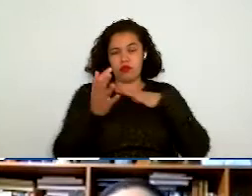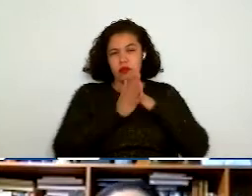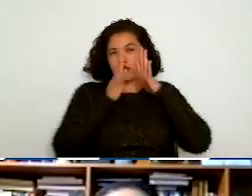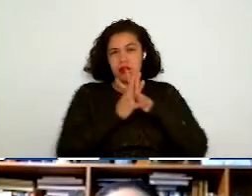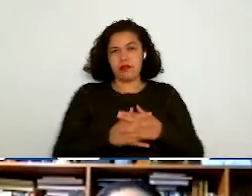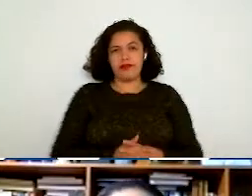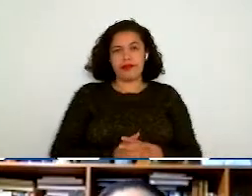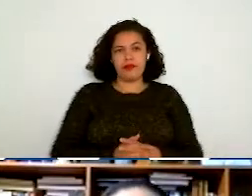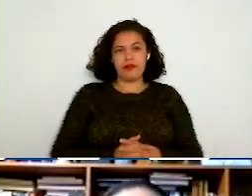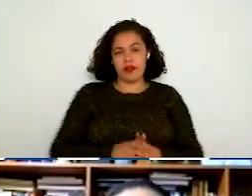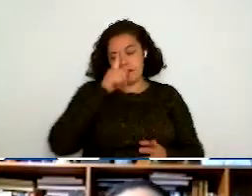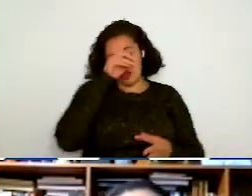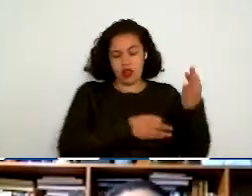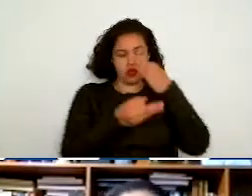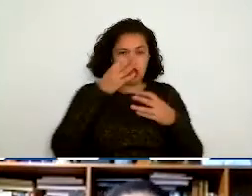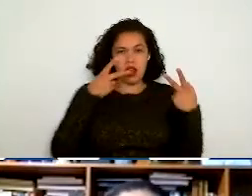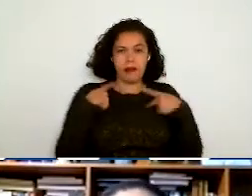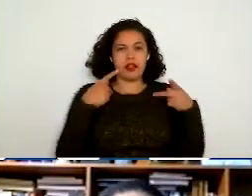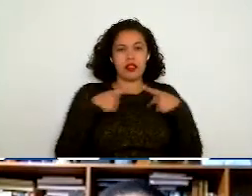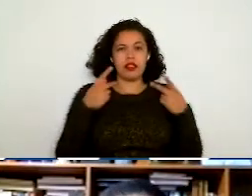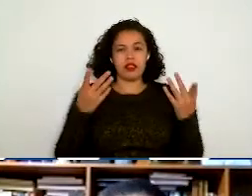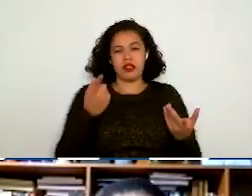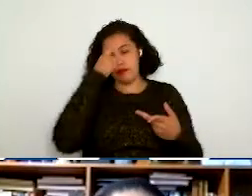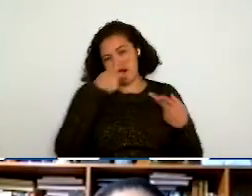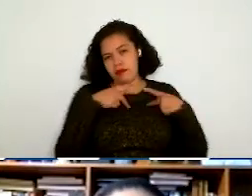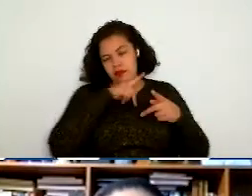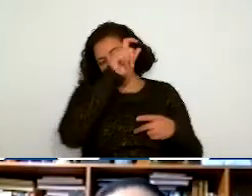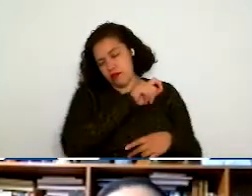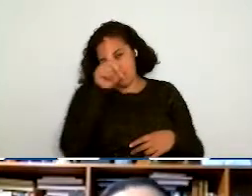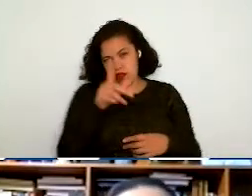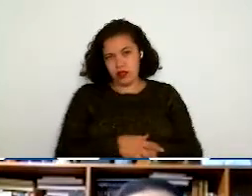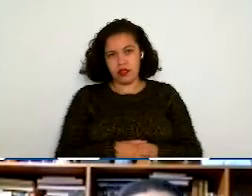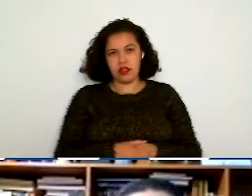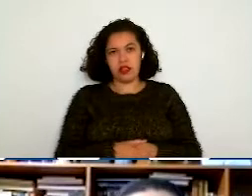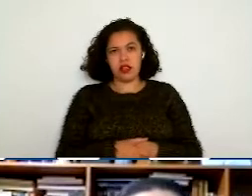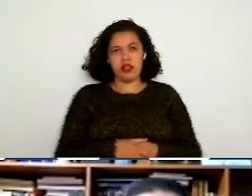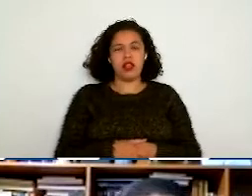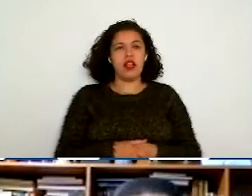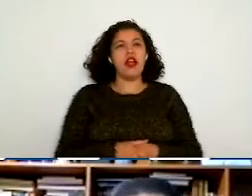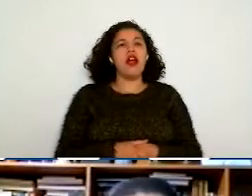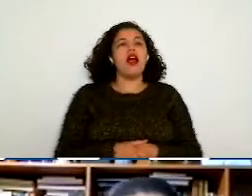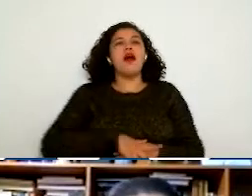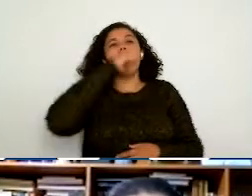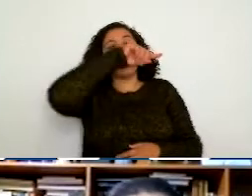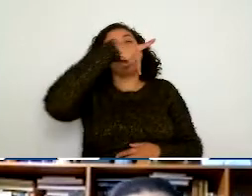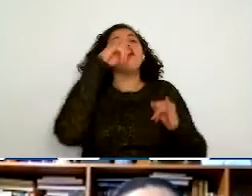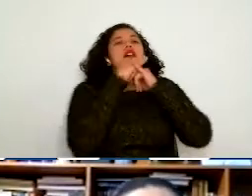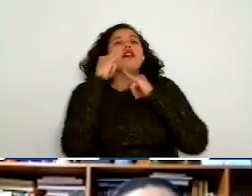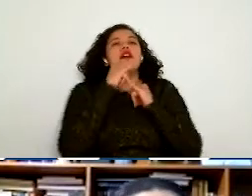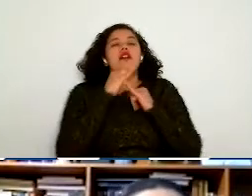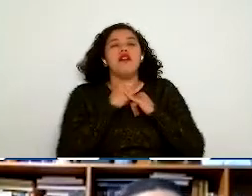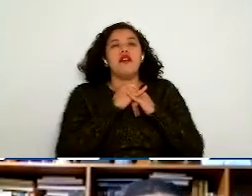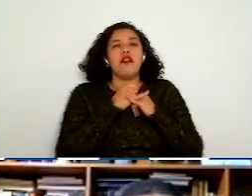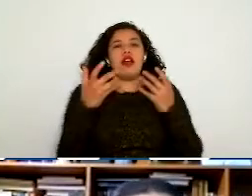que todas las personas, hablo de los profesionistas que están dentro de cada una de las instituciones, ¿no?